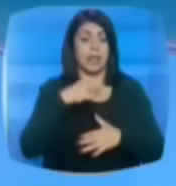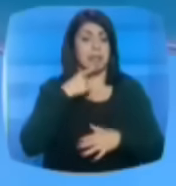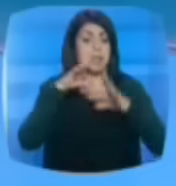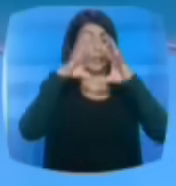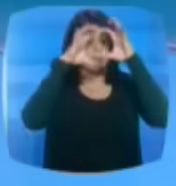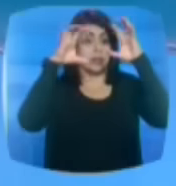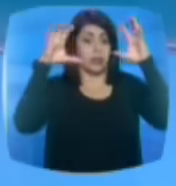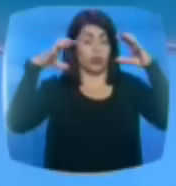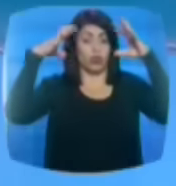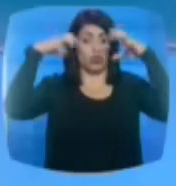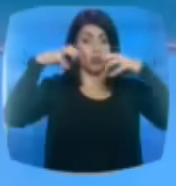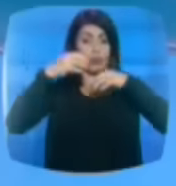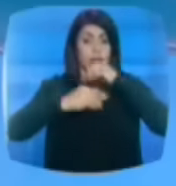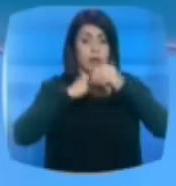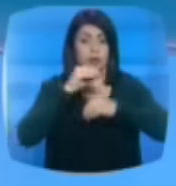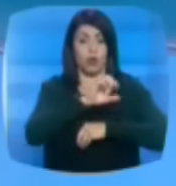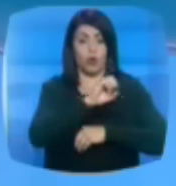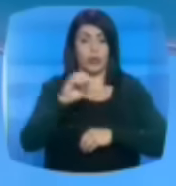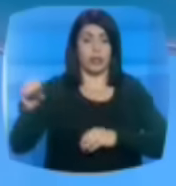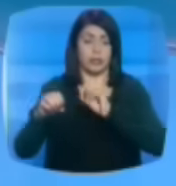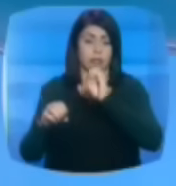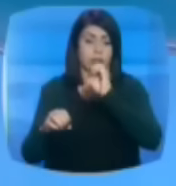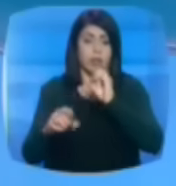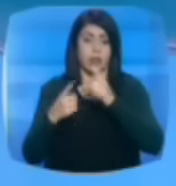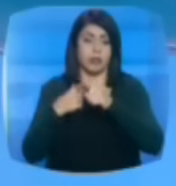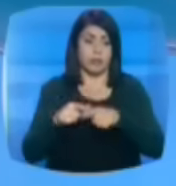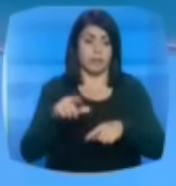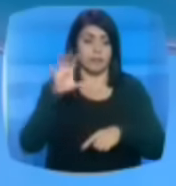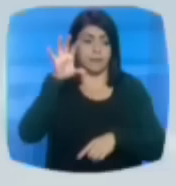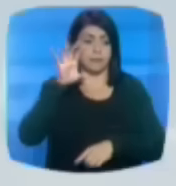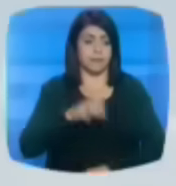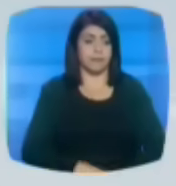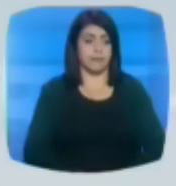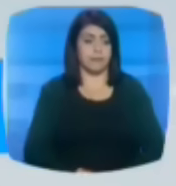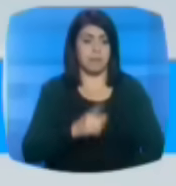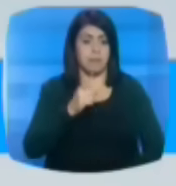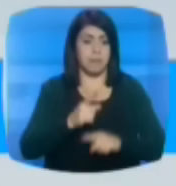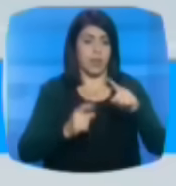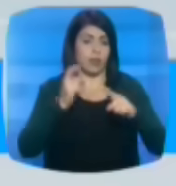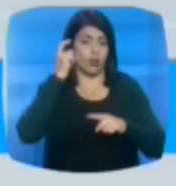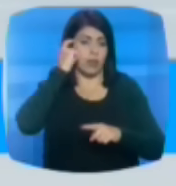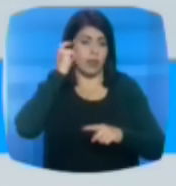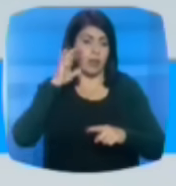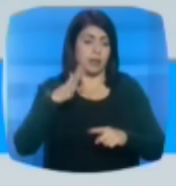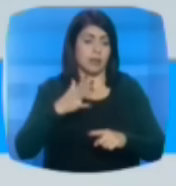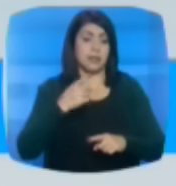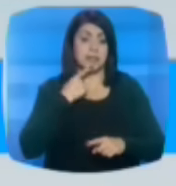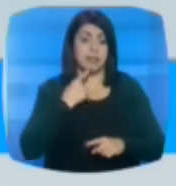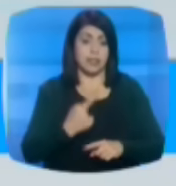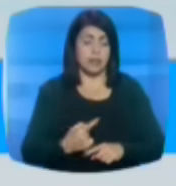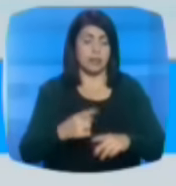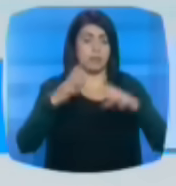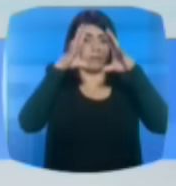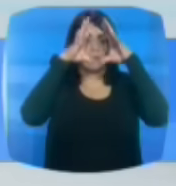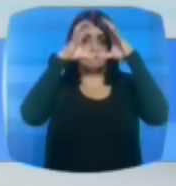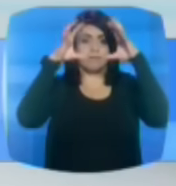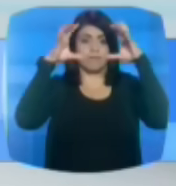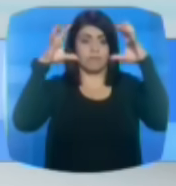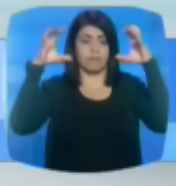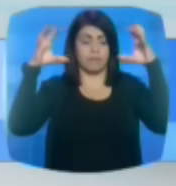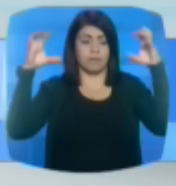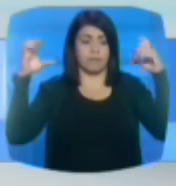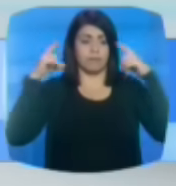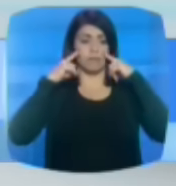prevé precipitaciones principalmente hacia el oriente y occidente del país. Después de mediodía, se prevé la formación de